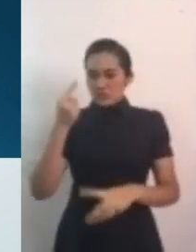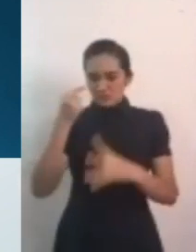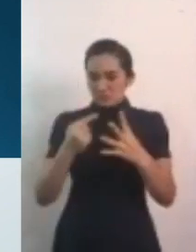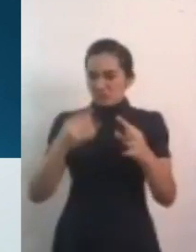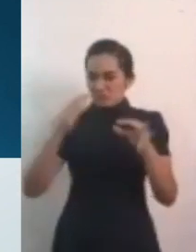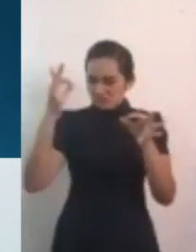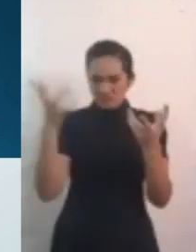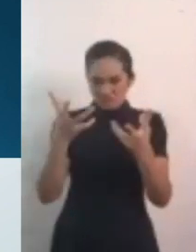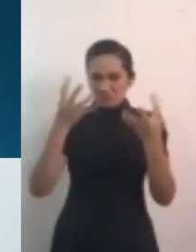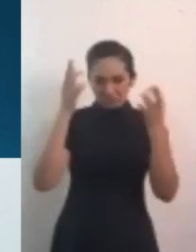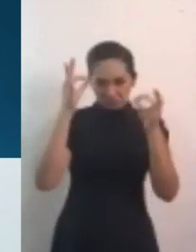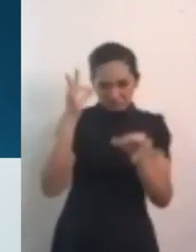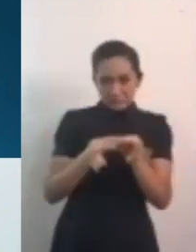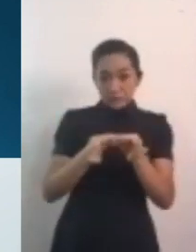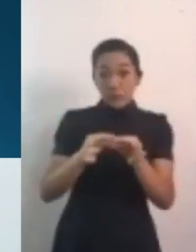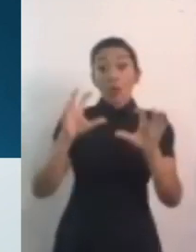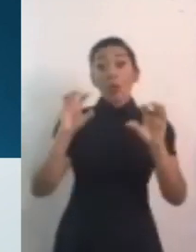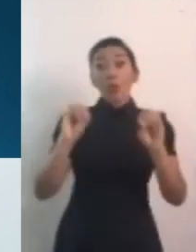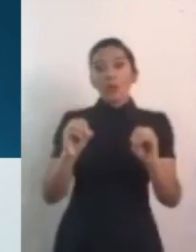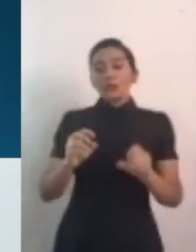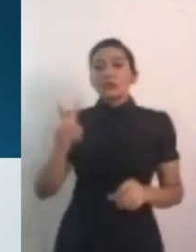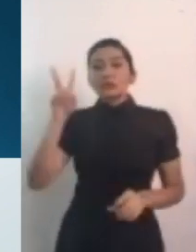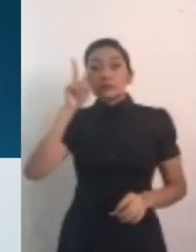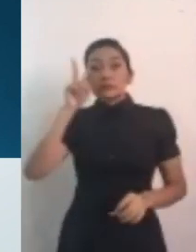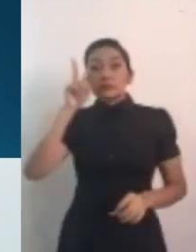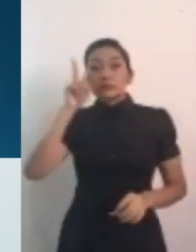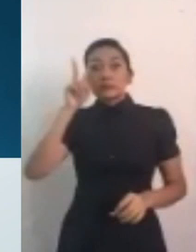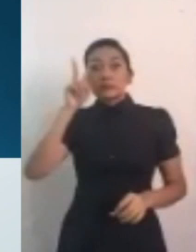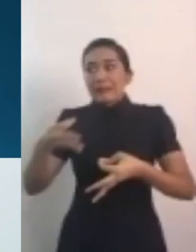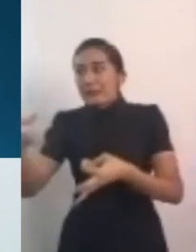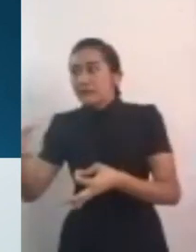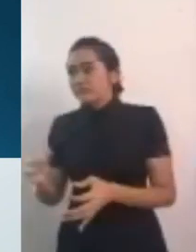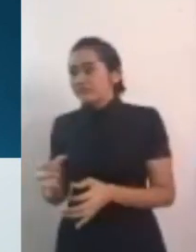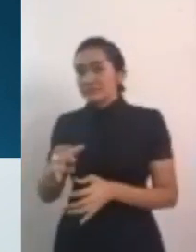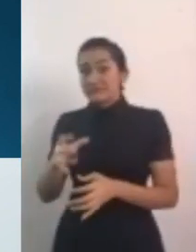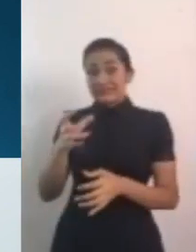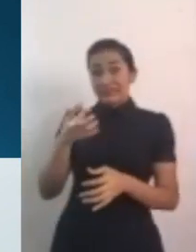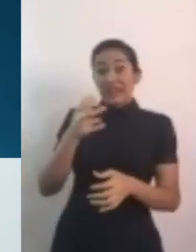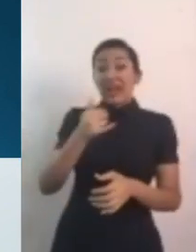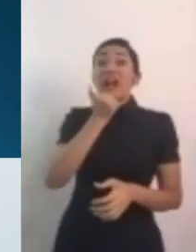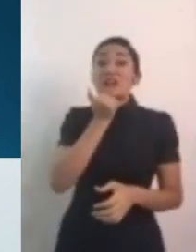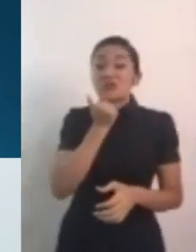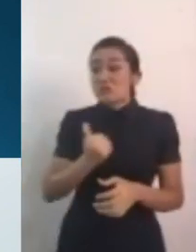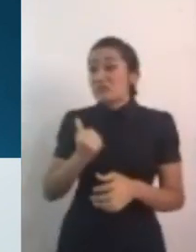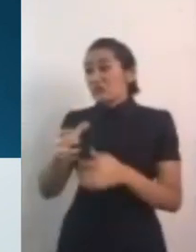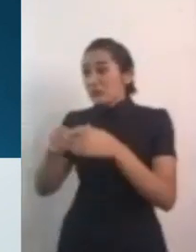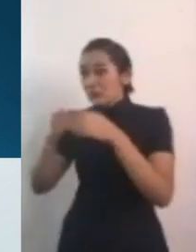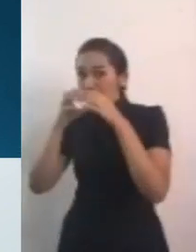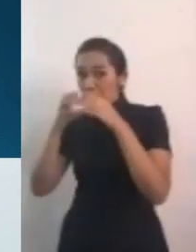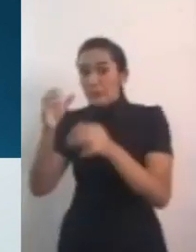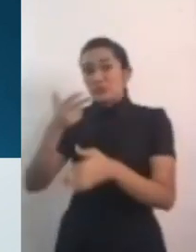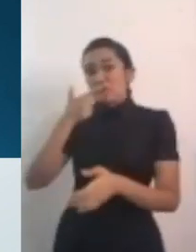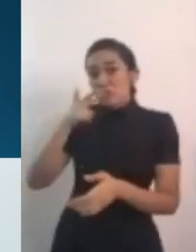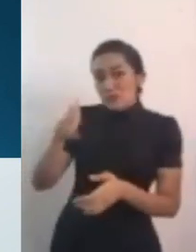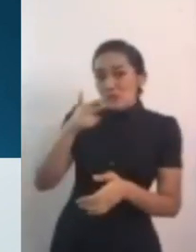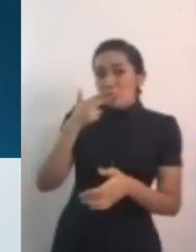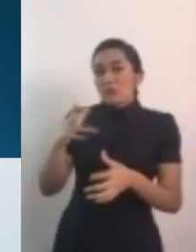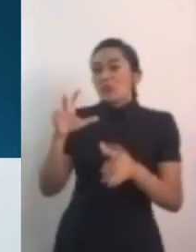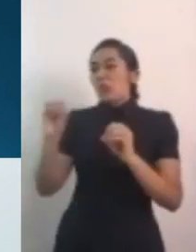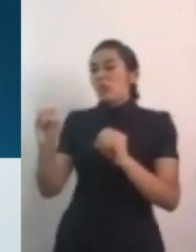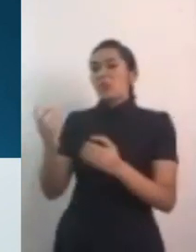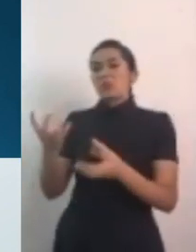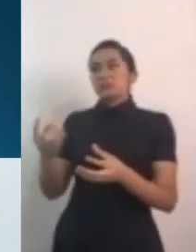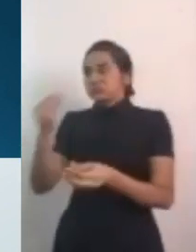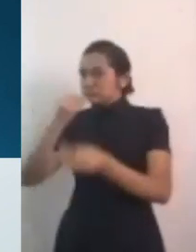gente empieza a beber más o empieza a comer más o empieza a fumar más, etcétera. Y hay mayor